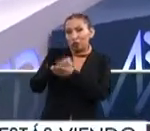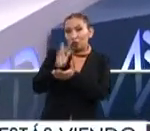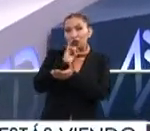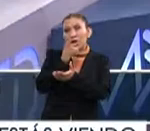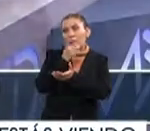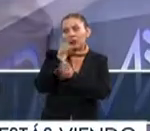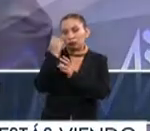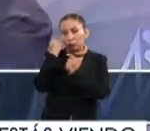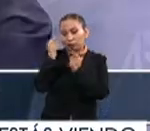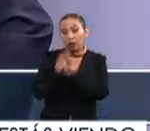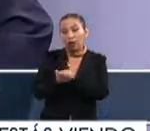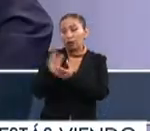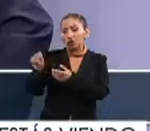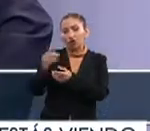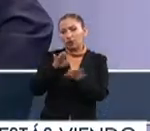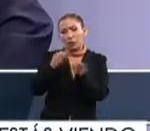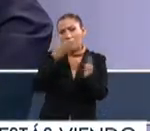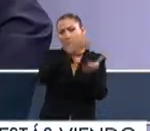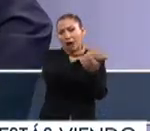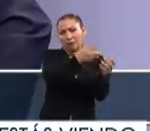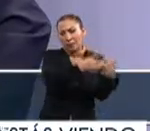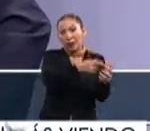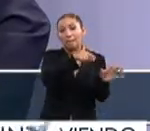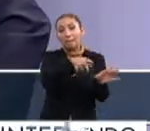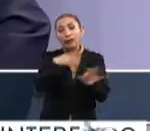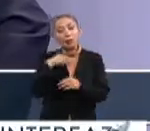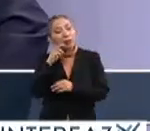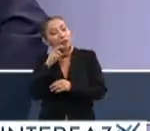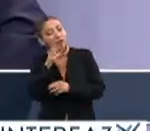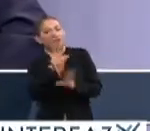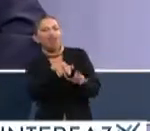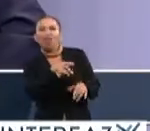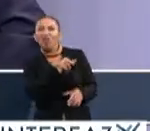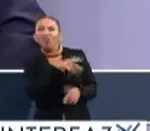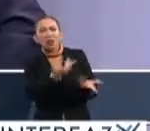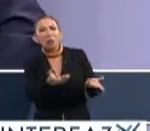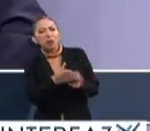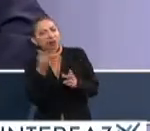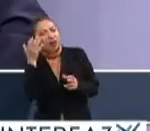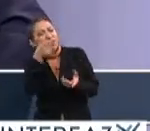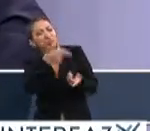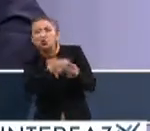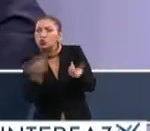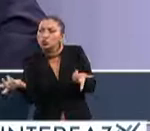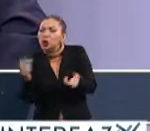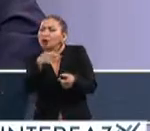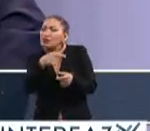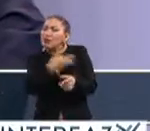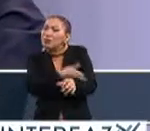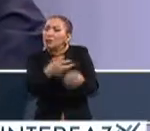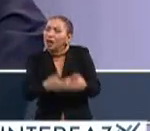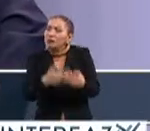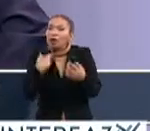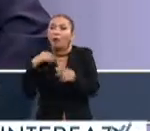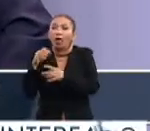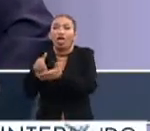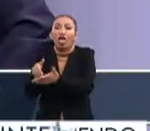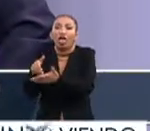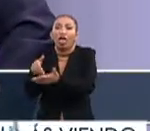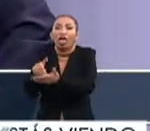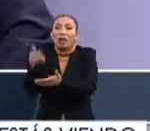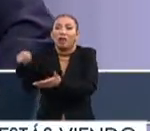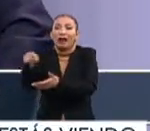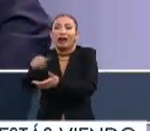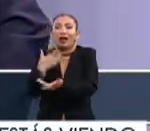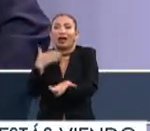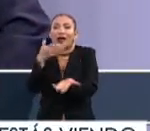esposa, puede que no trabaje en la empresa, pero puede determinar el futuro de esa empresa, si ejerce una cierta presión para que